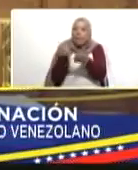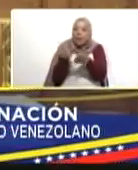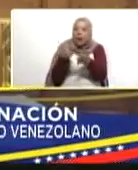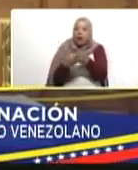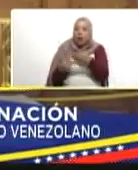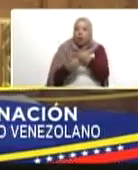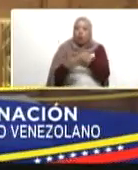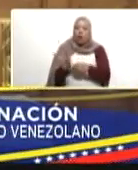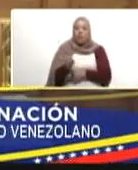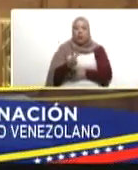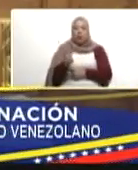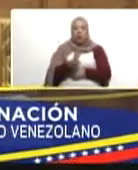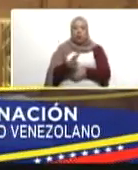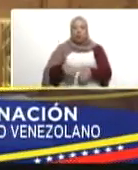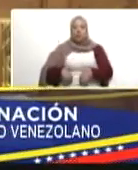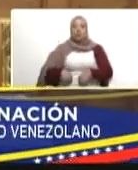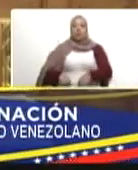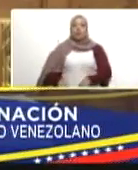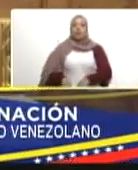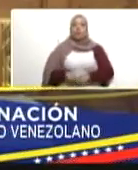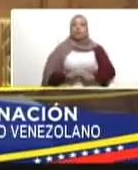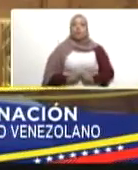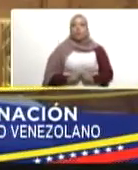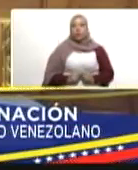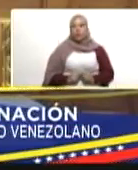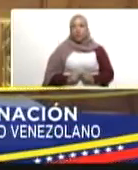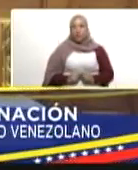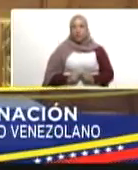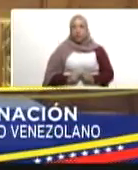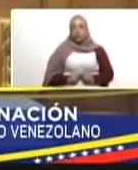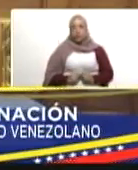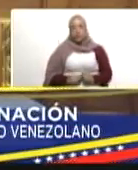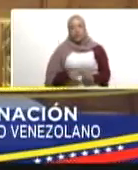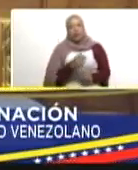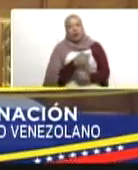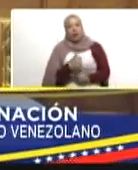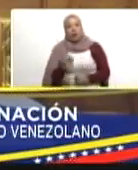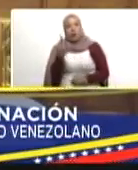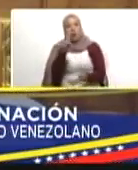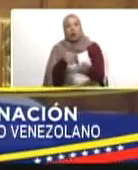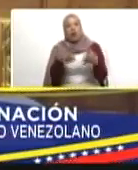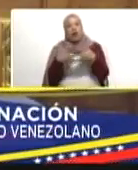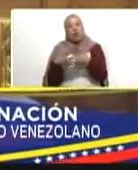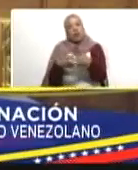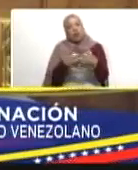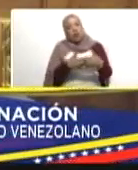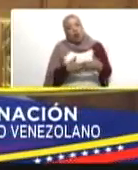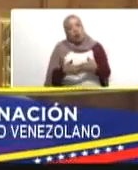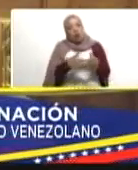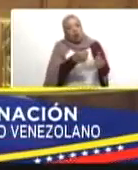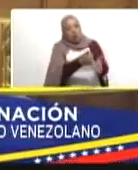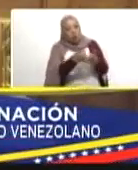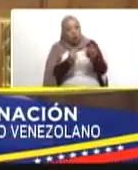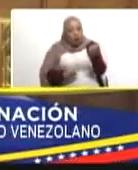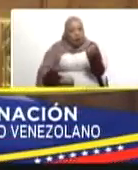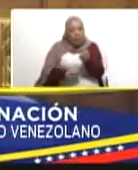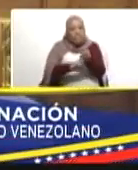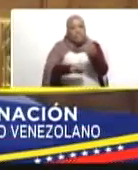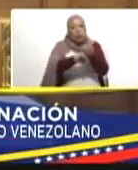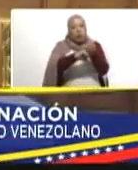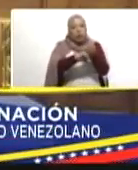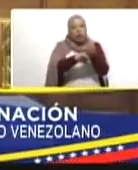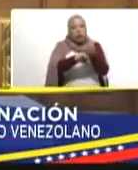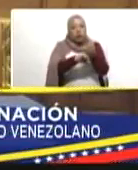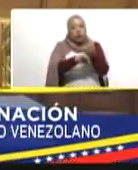Venezuela etcétera etcétera quiere decir que viene de Estados Unidos es